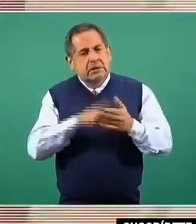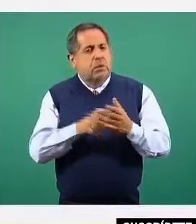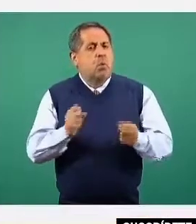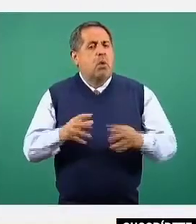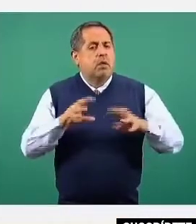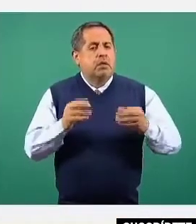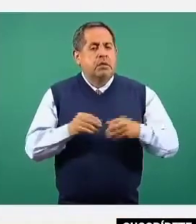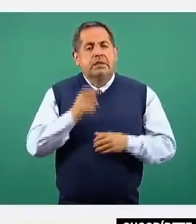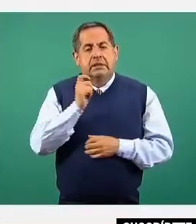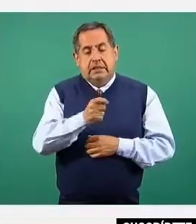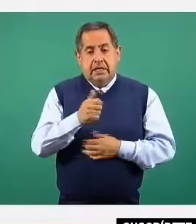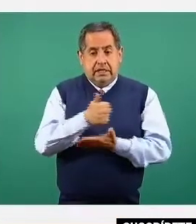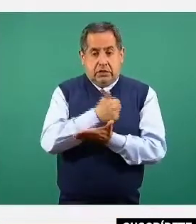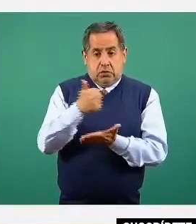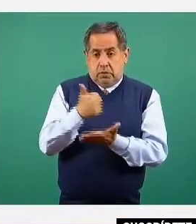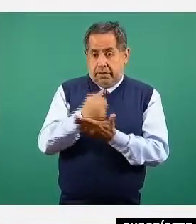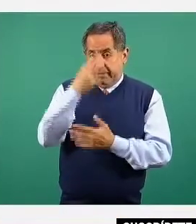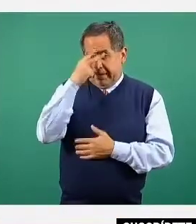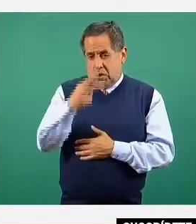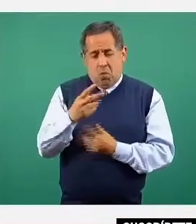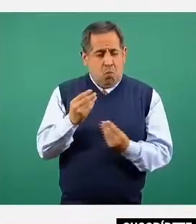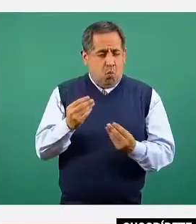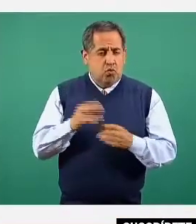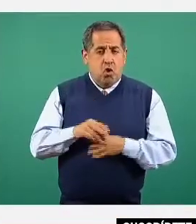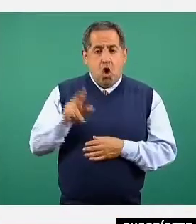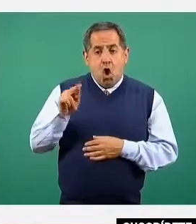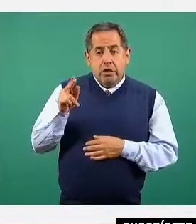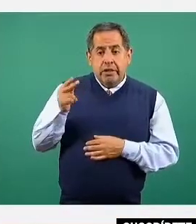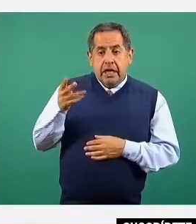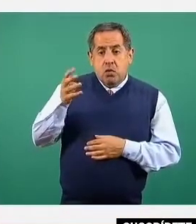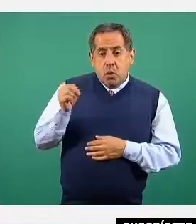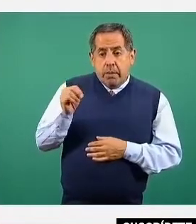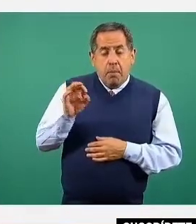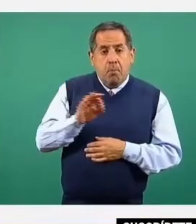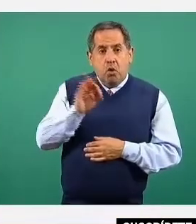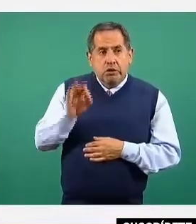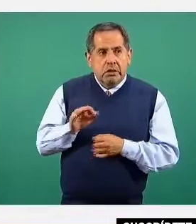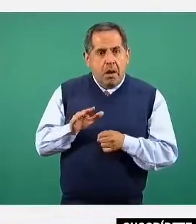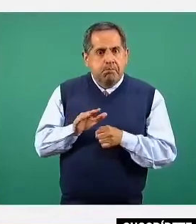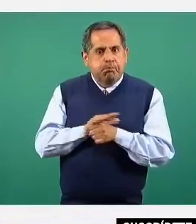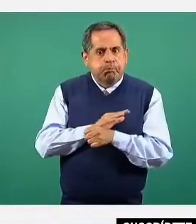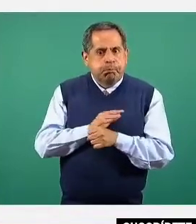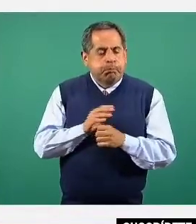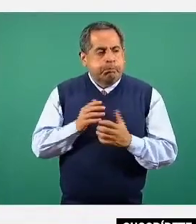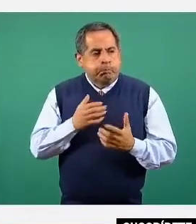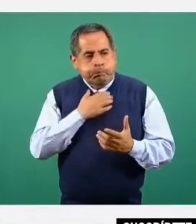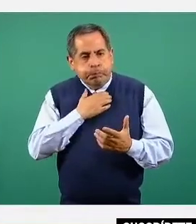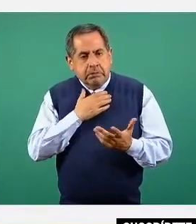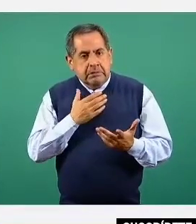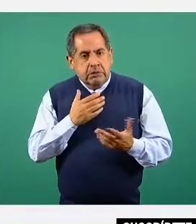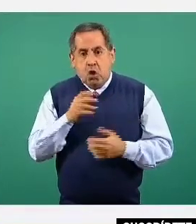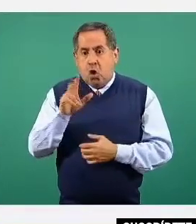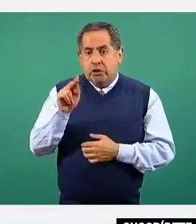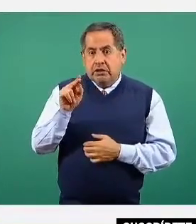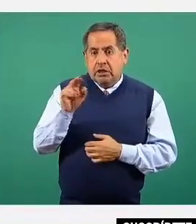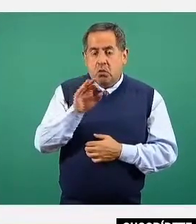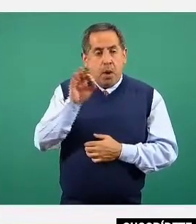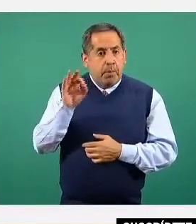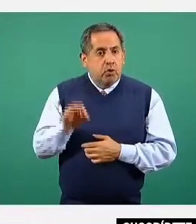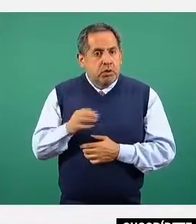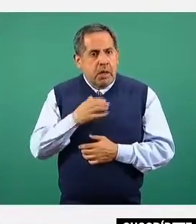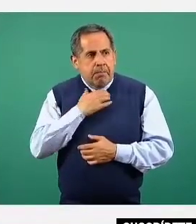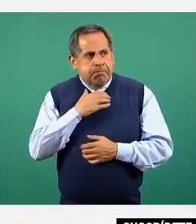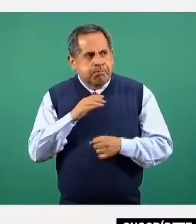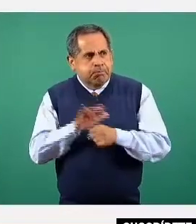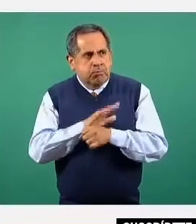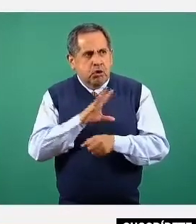reporta es precisamente la Ciudad de México, con 89%. Podemos notar que esta ocupación de 89% o un